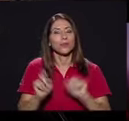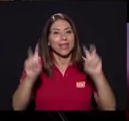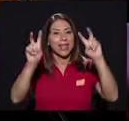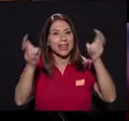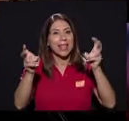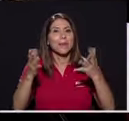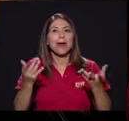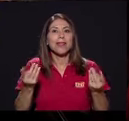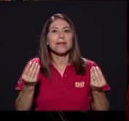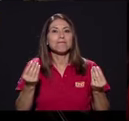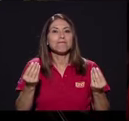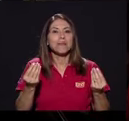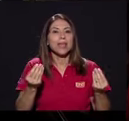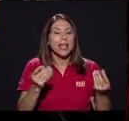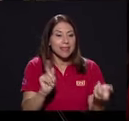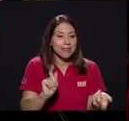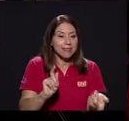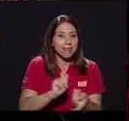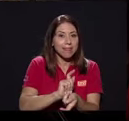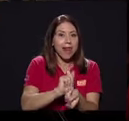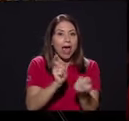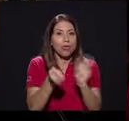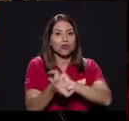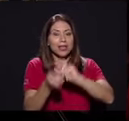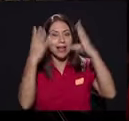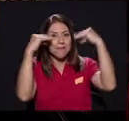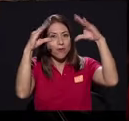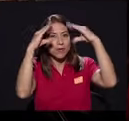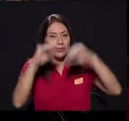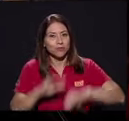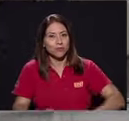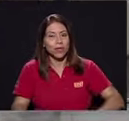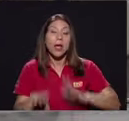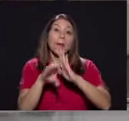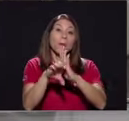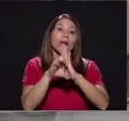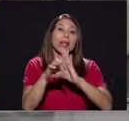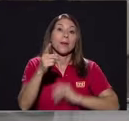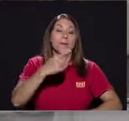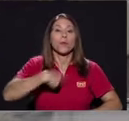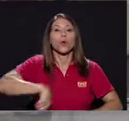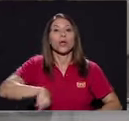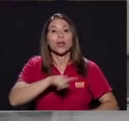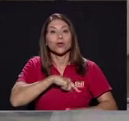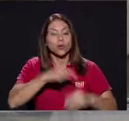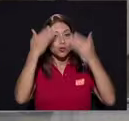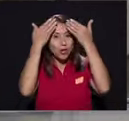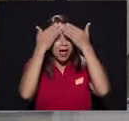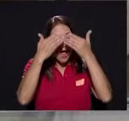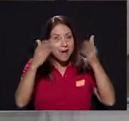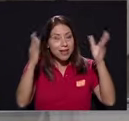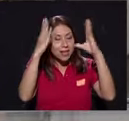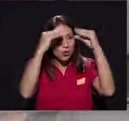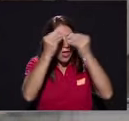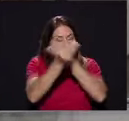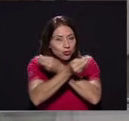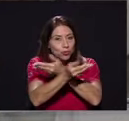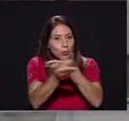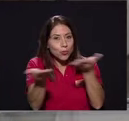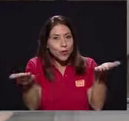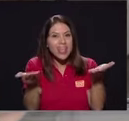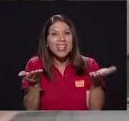el tema de traducir la información que señalaba Enrique, que es que nosotros, por ejemplo, en Abriendo Datos es parte de lo que hacemos, poder